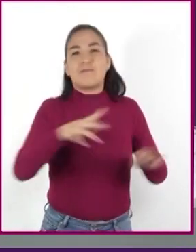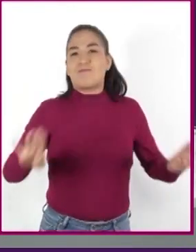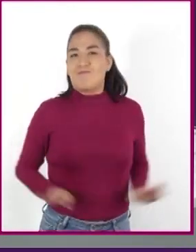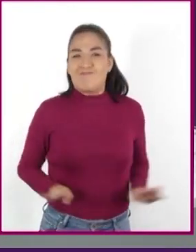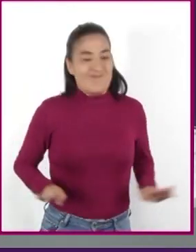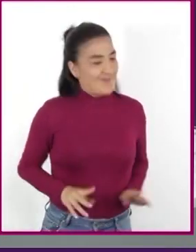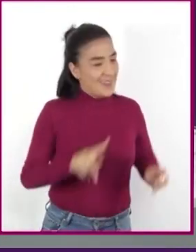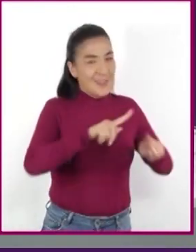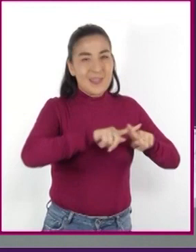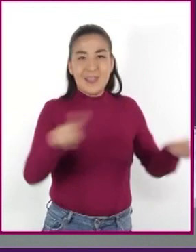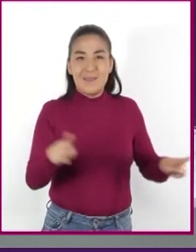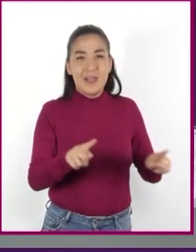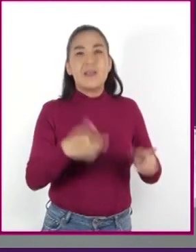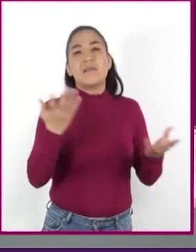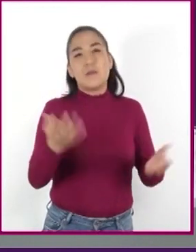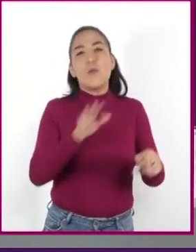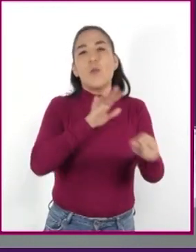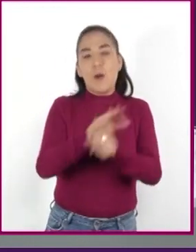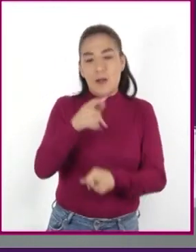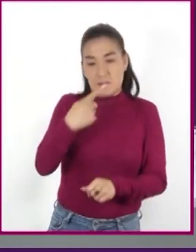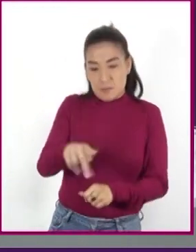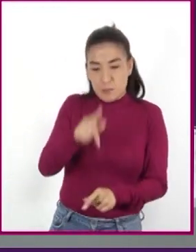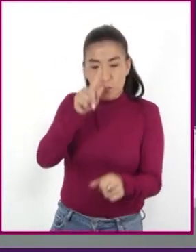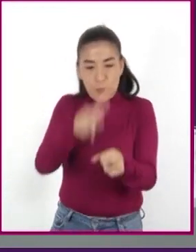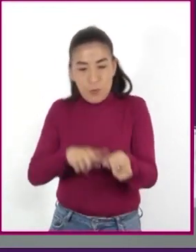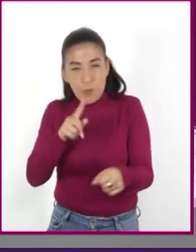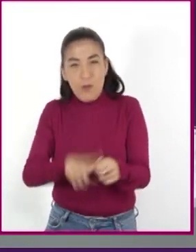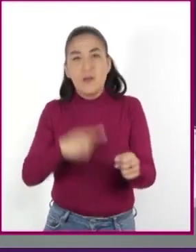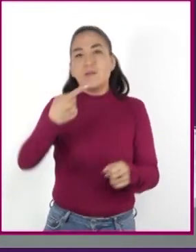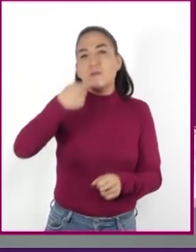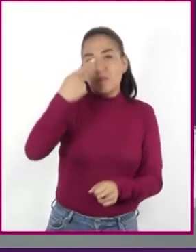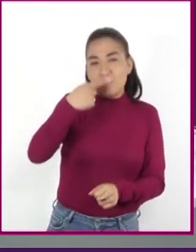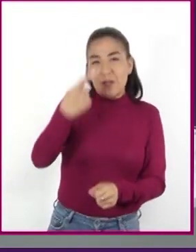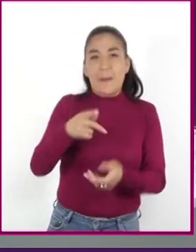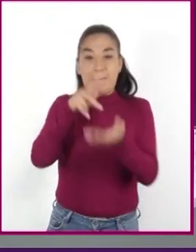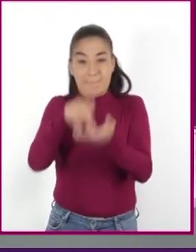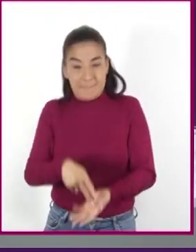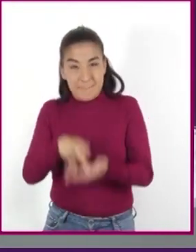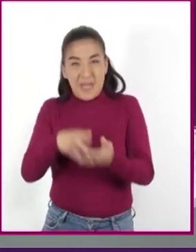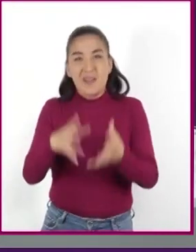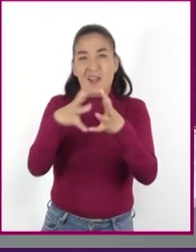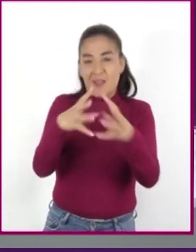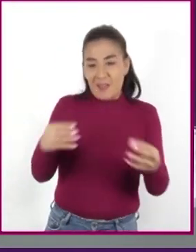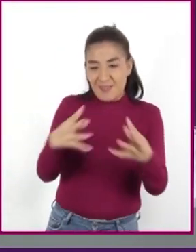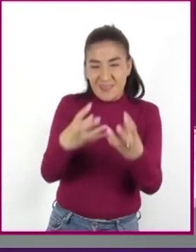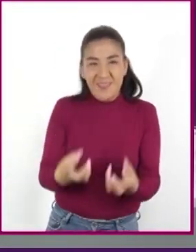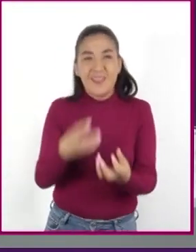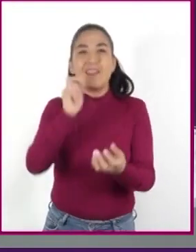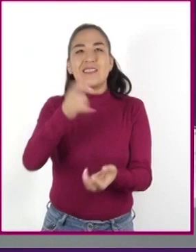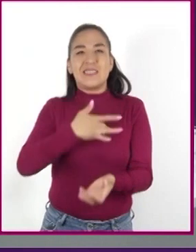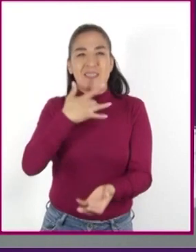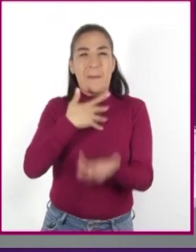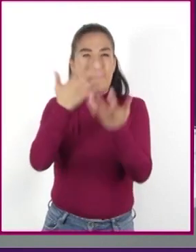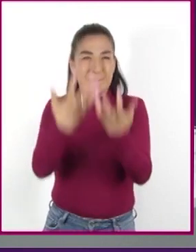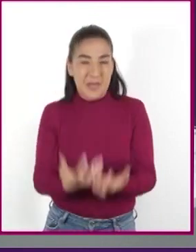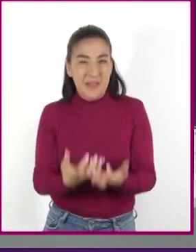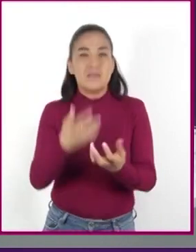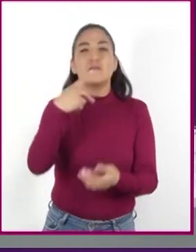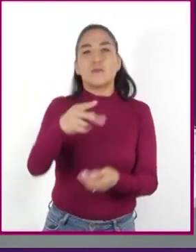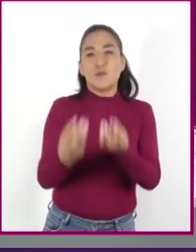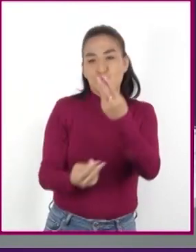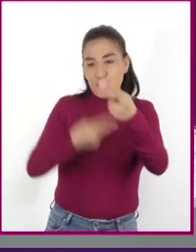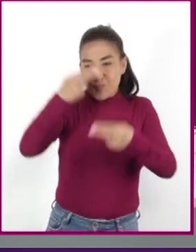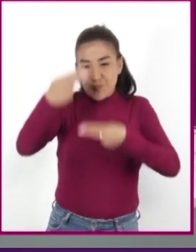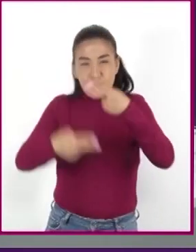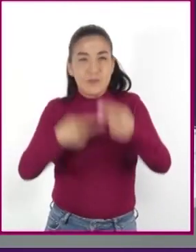distintas: estado de agregación, color, olor, densidad, viscosidad, punto de fusión, composición